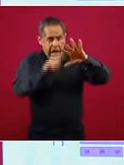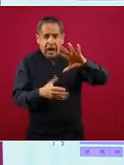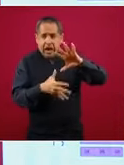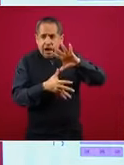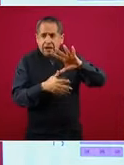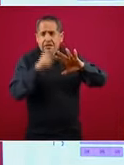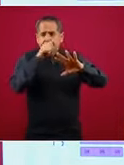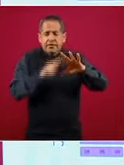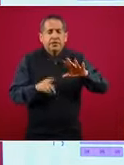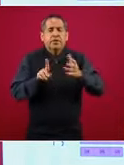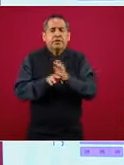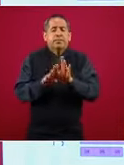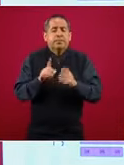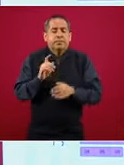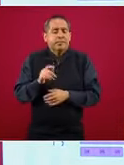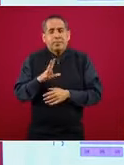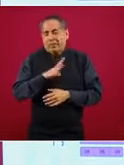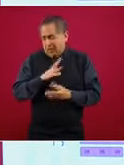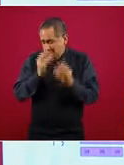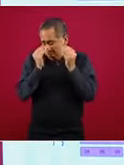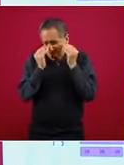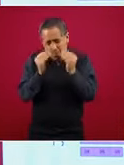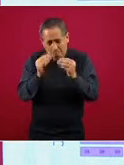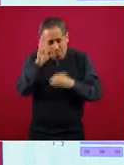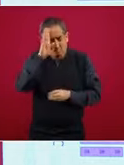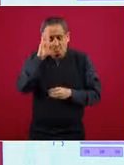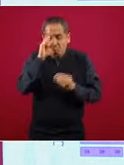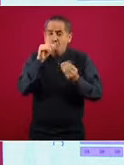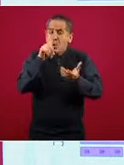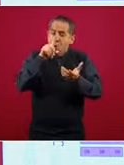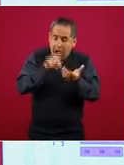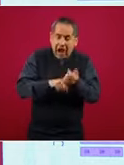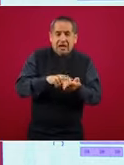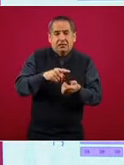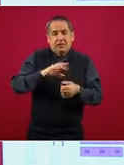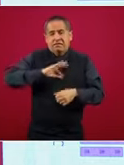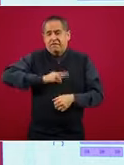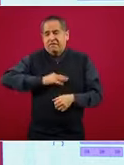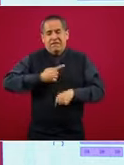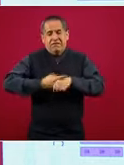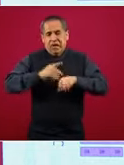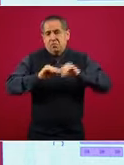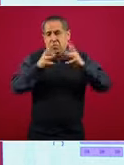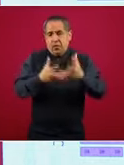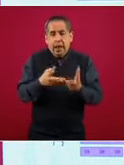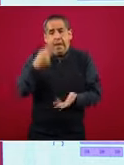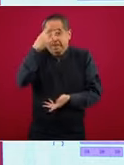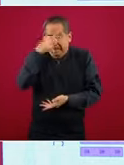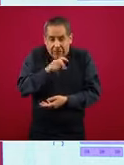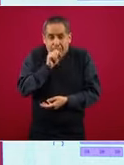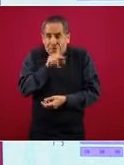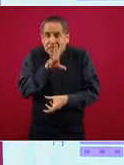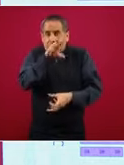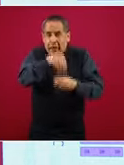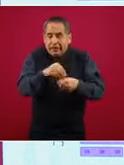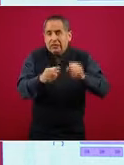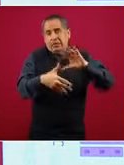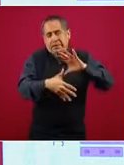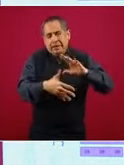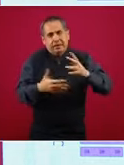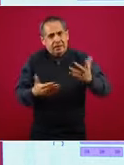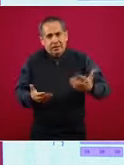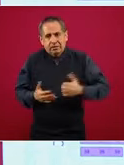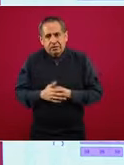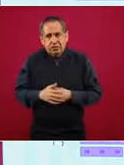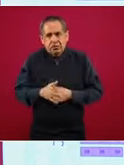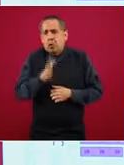americano, se encuentra la enorme mayoría de la epidemia. Y México es parte del continente americano.